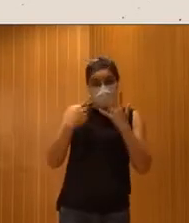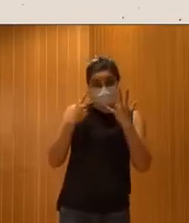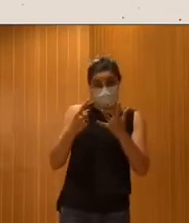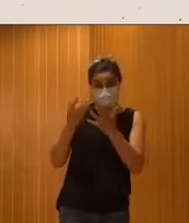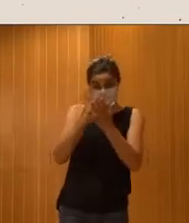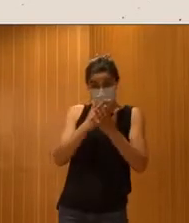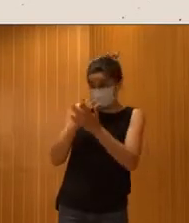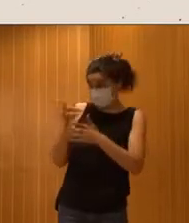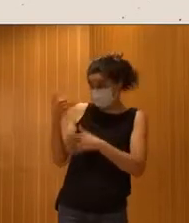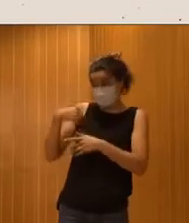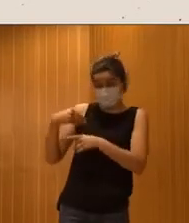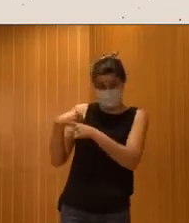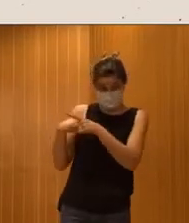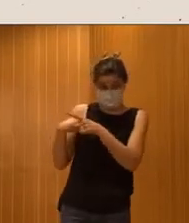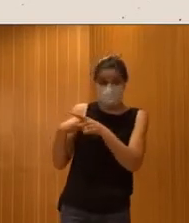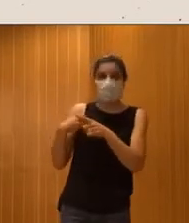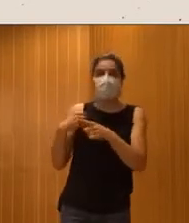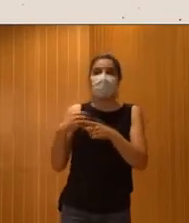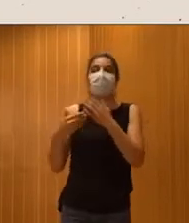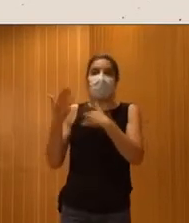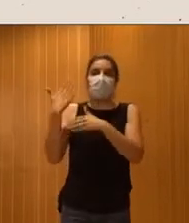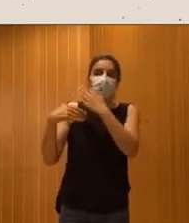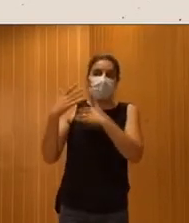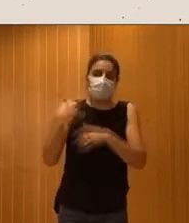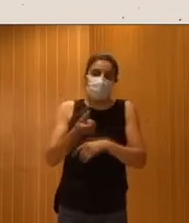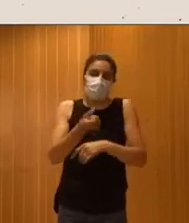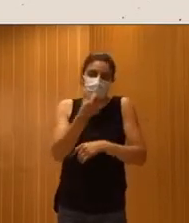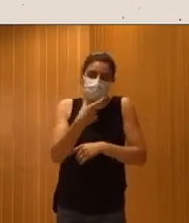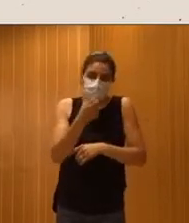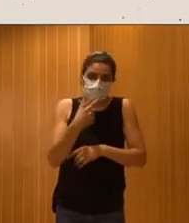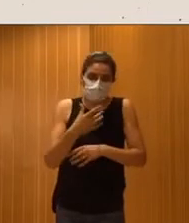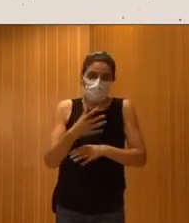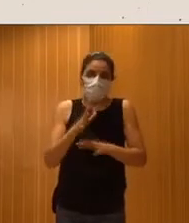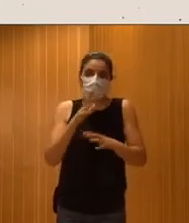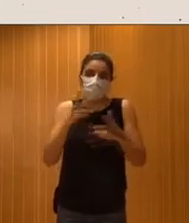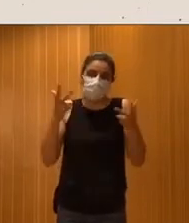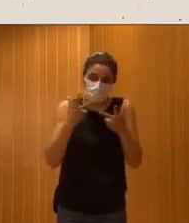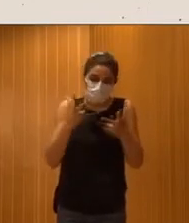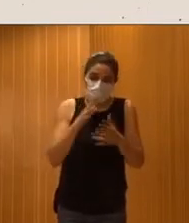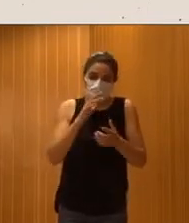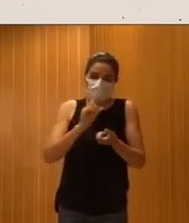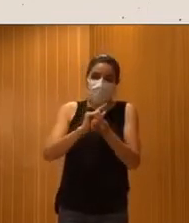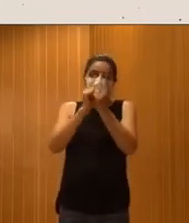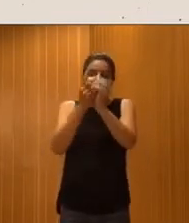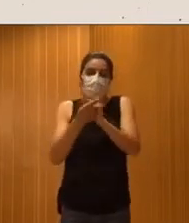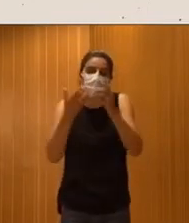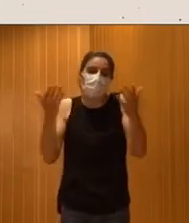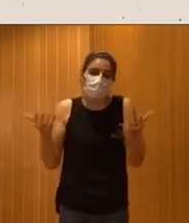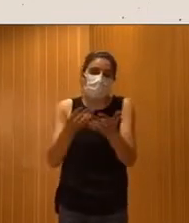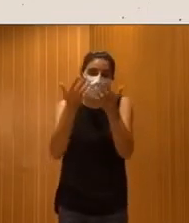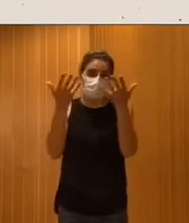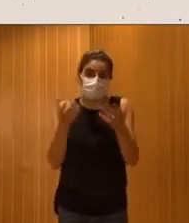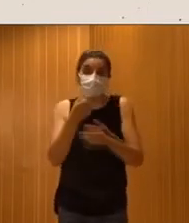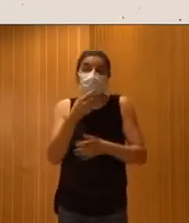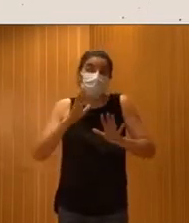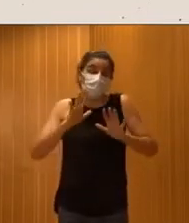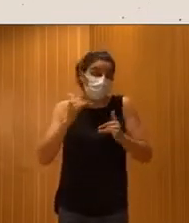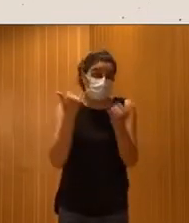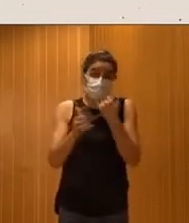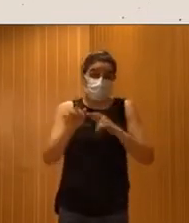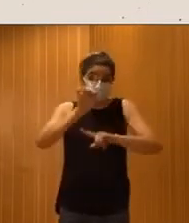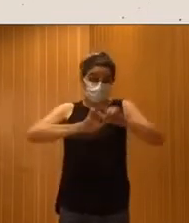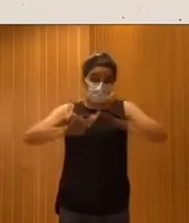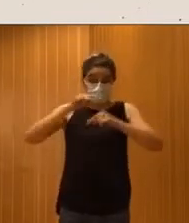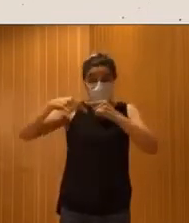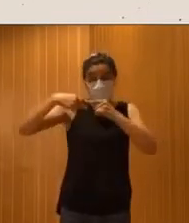se publicó esto, todavía se prescribía poco la quetiapina, ha mejorado, pero la quetiapina sigue produciendo eventos